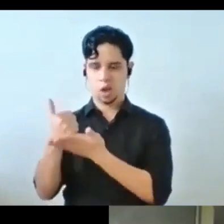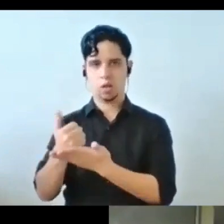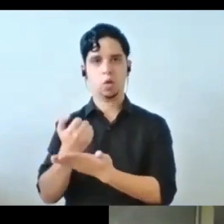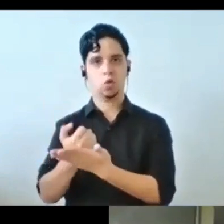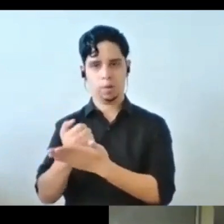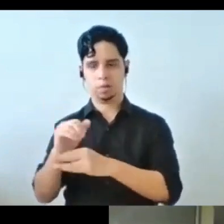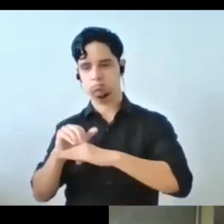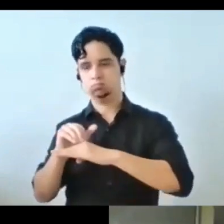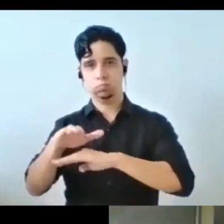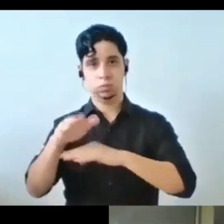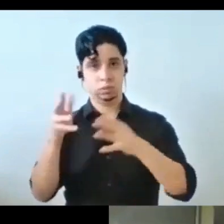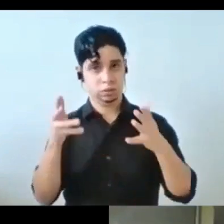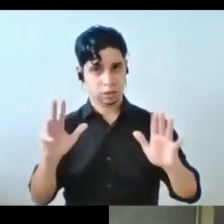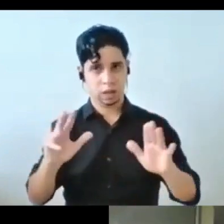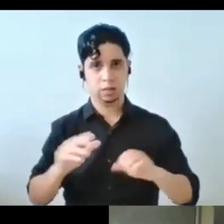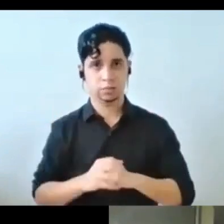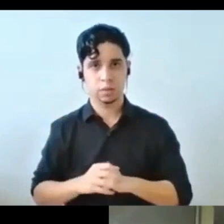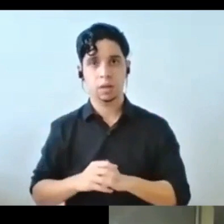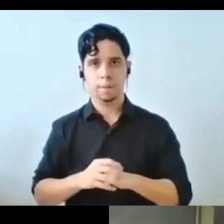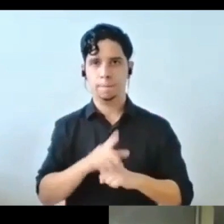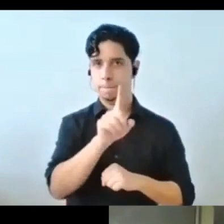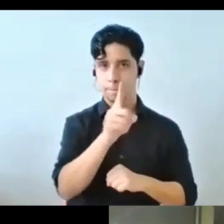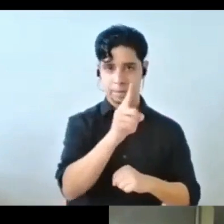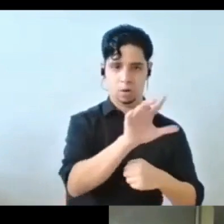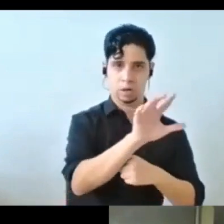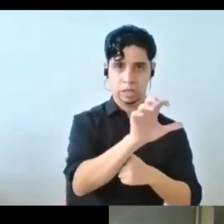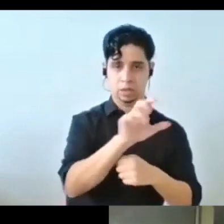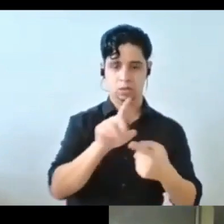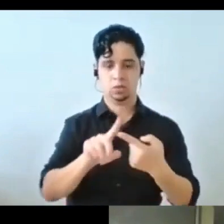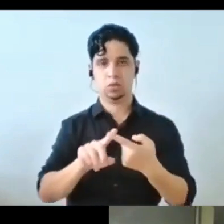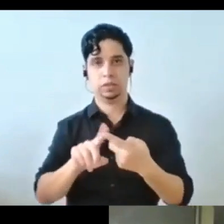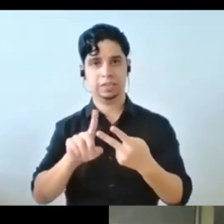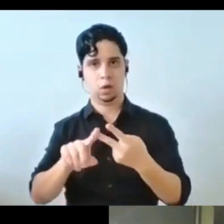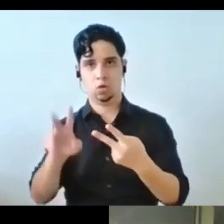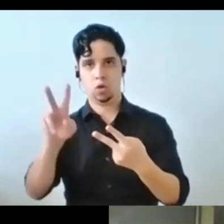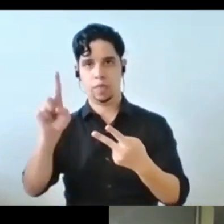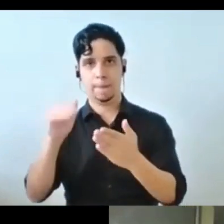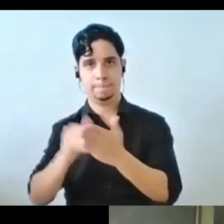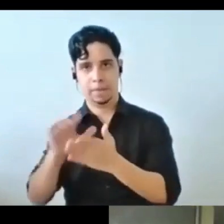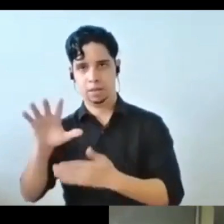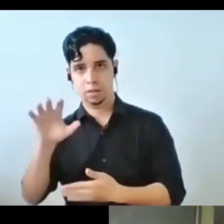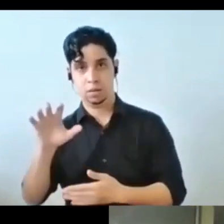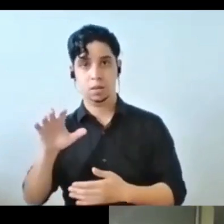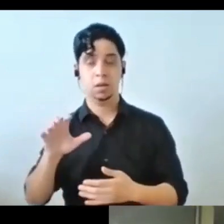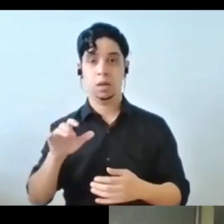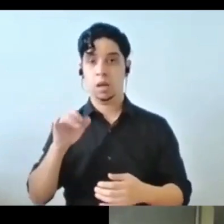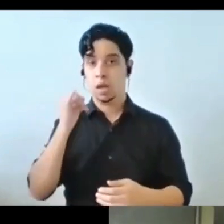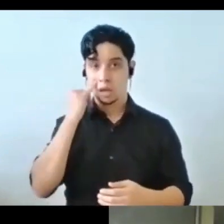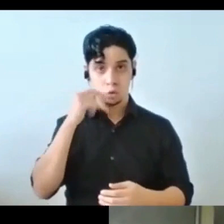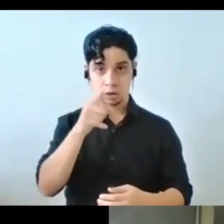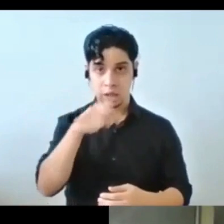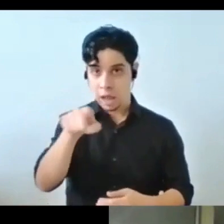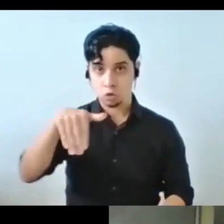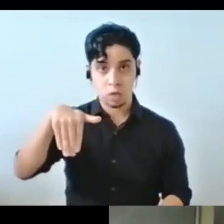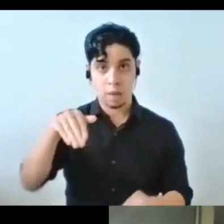sí. Un incentivo que ese es de $1,000. Pero recuerde, no espere $1,000 si todavía usted no ha entrado a Suri y